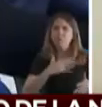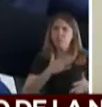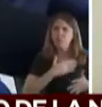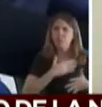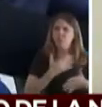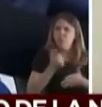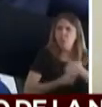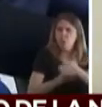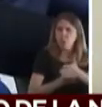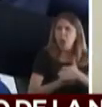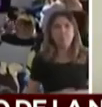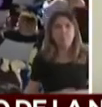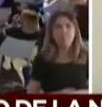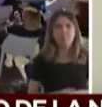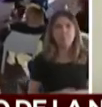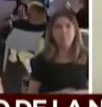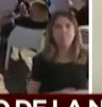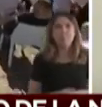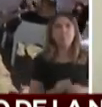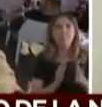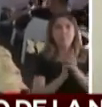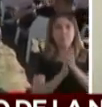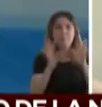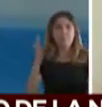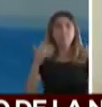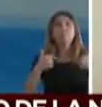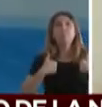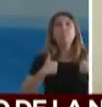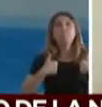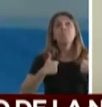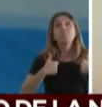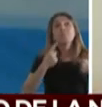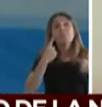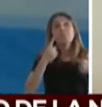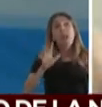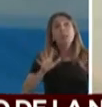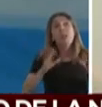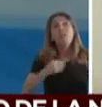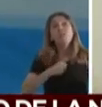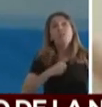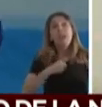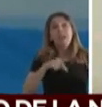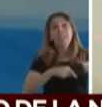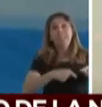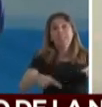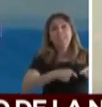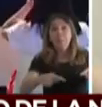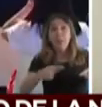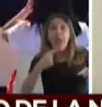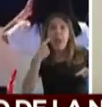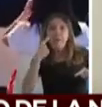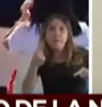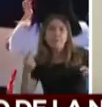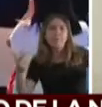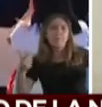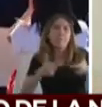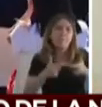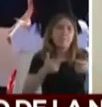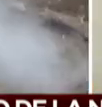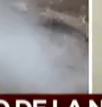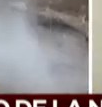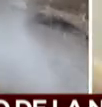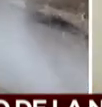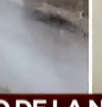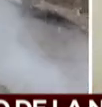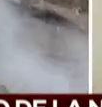de que reactivamos la industria, pero claramente los resultados tienen que haber sido todavía mejores. Tenemos que haber logrado mejorar la macroeconomía. Creo